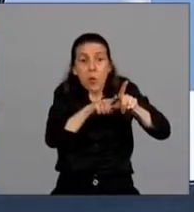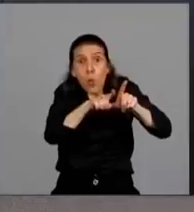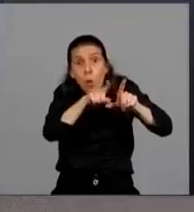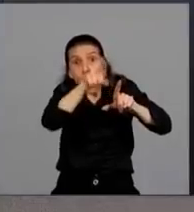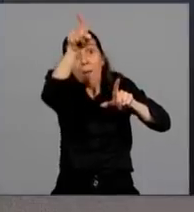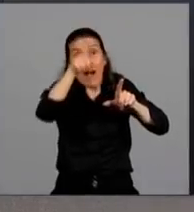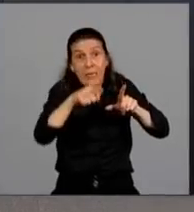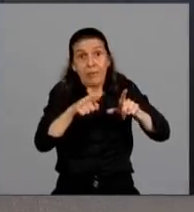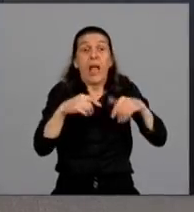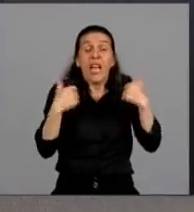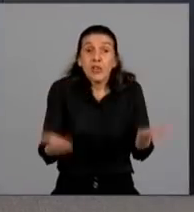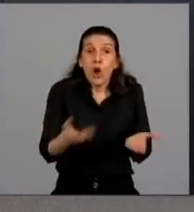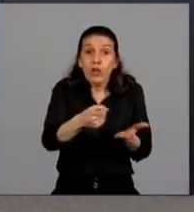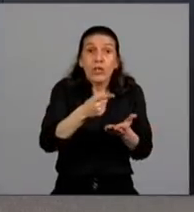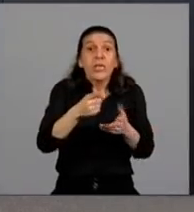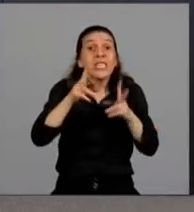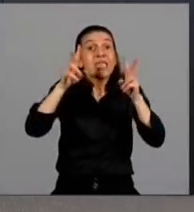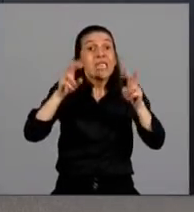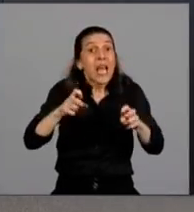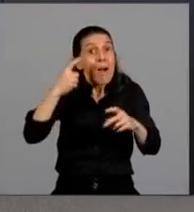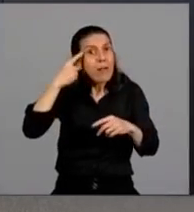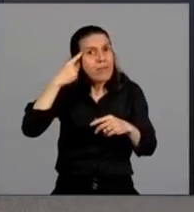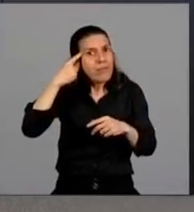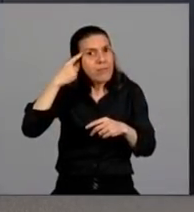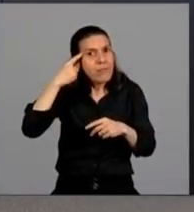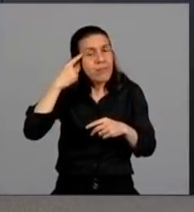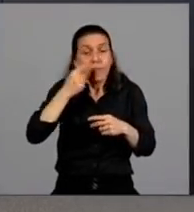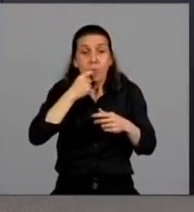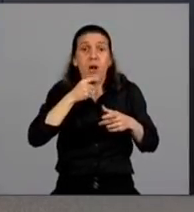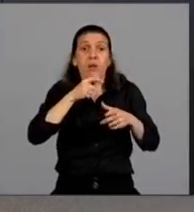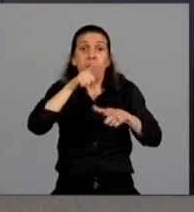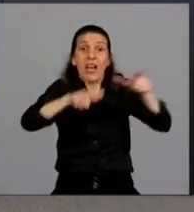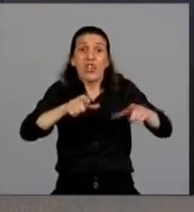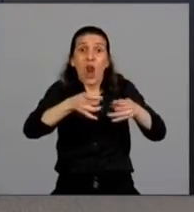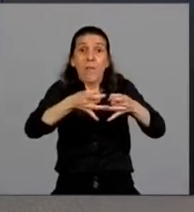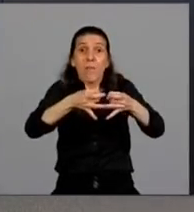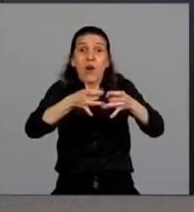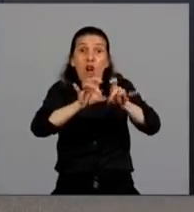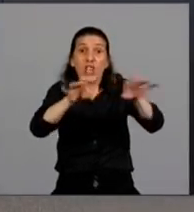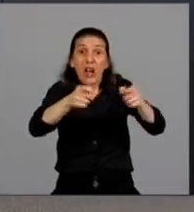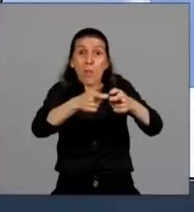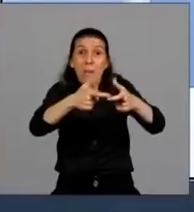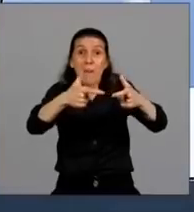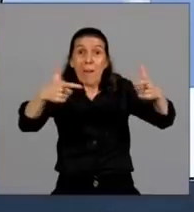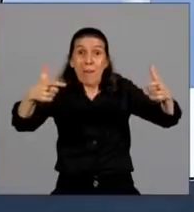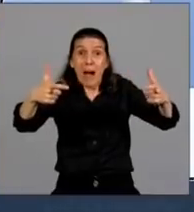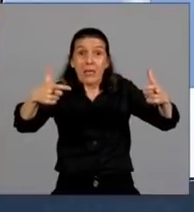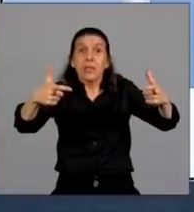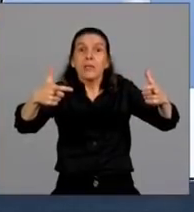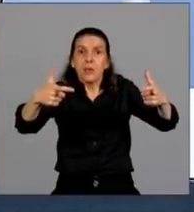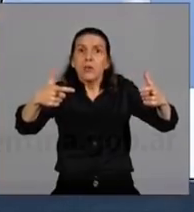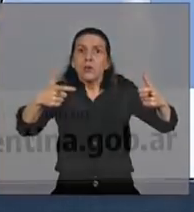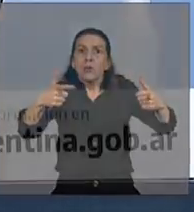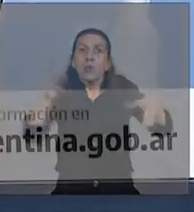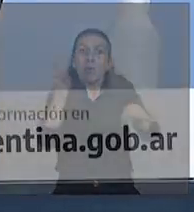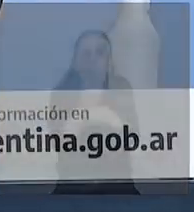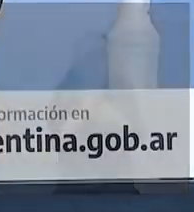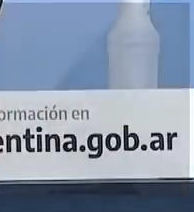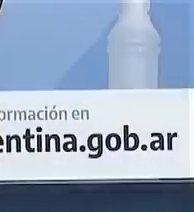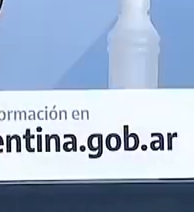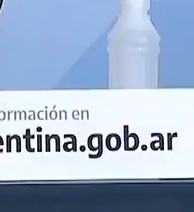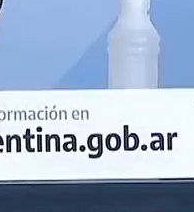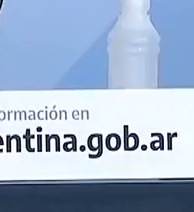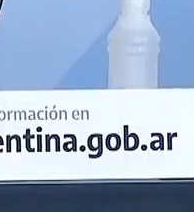Y entonces, el criterio es, cuando crecen los casos, la verdad es que aumenta la protección y aumenta